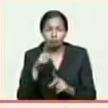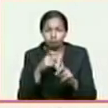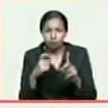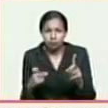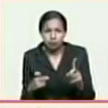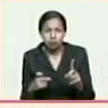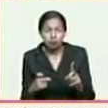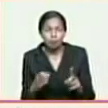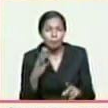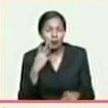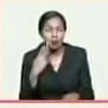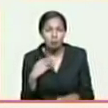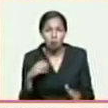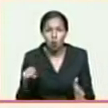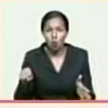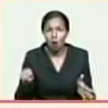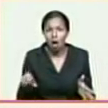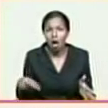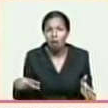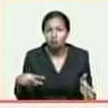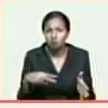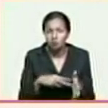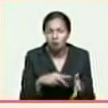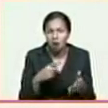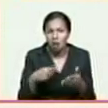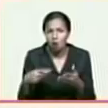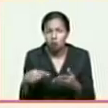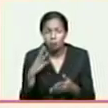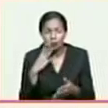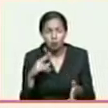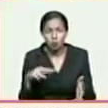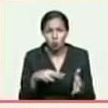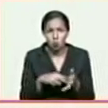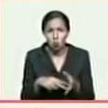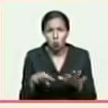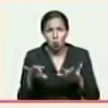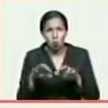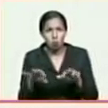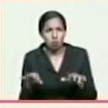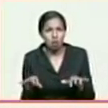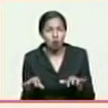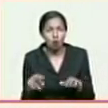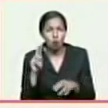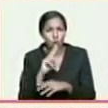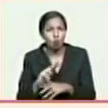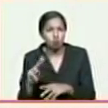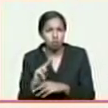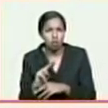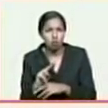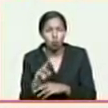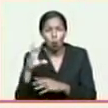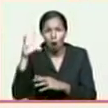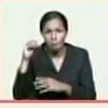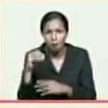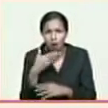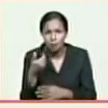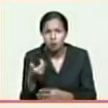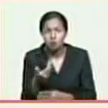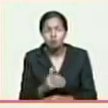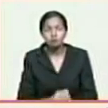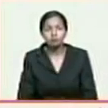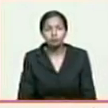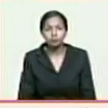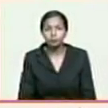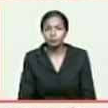si no lo está utilizando. Si no está utilizando la computadora, apagar el monitor y apagar la pantalla. No